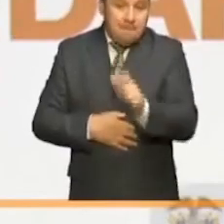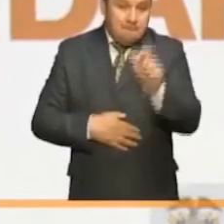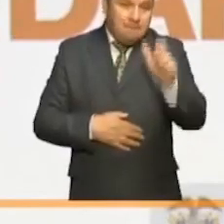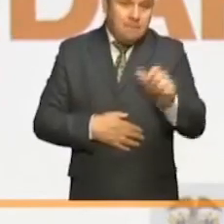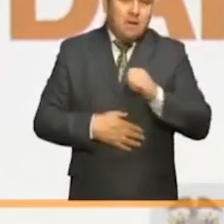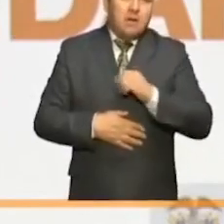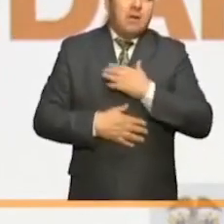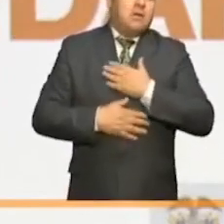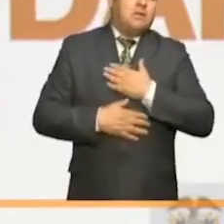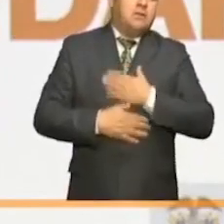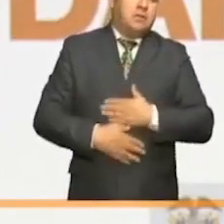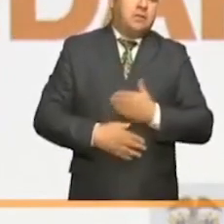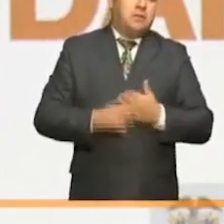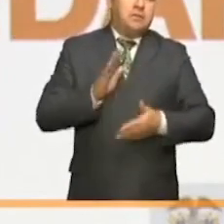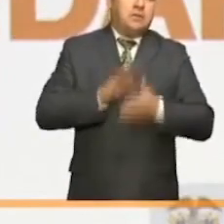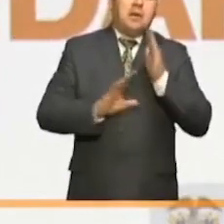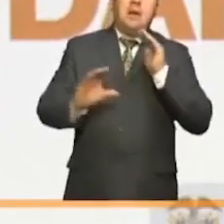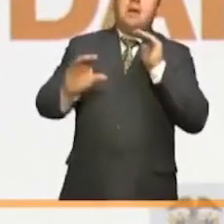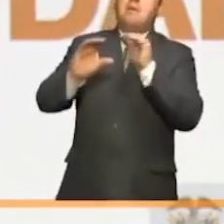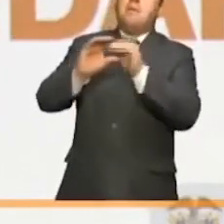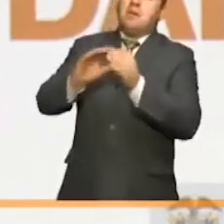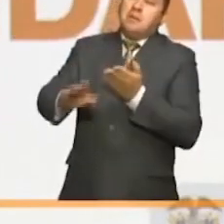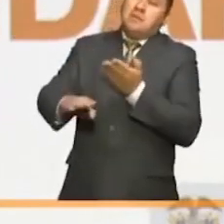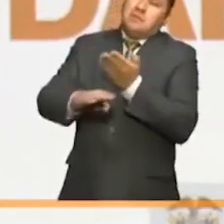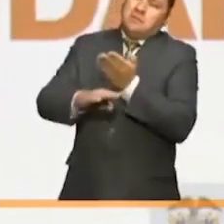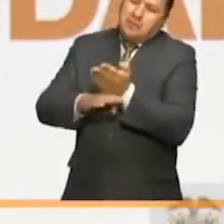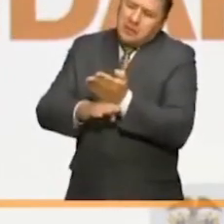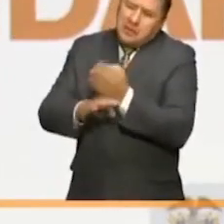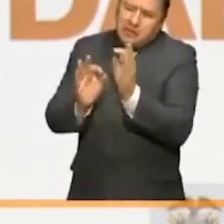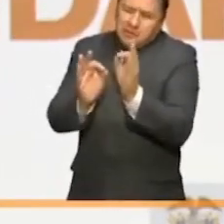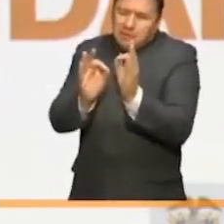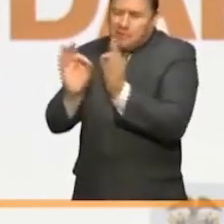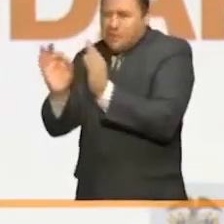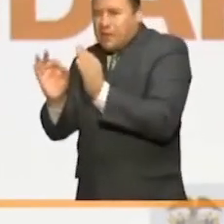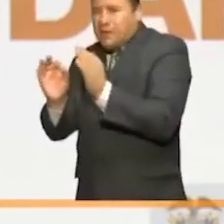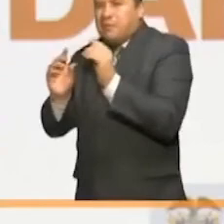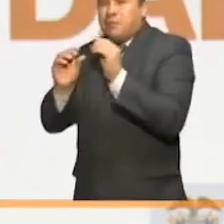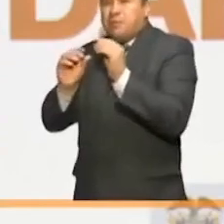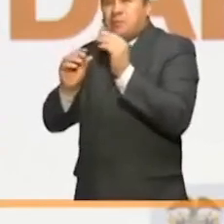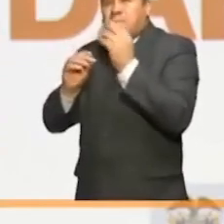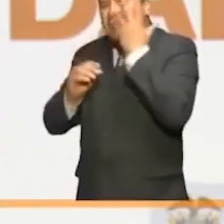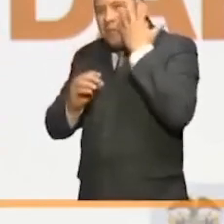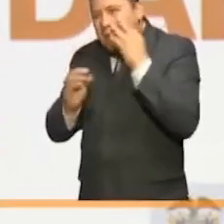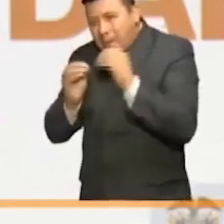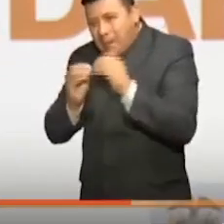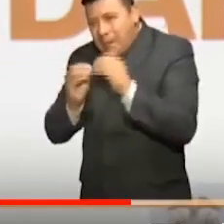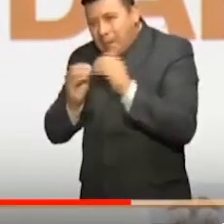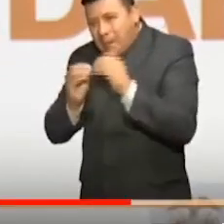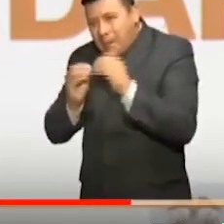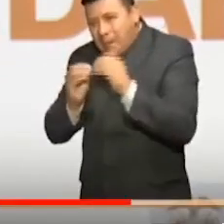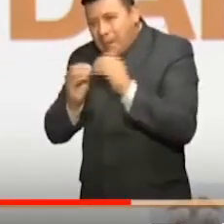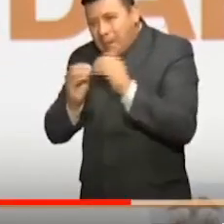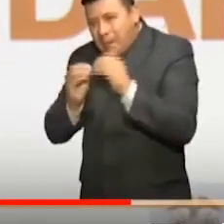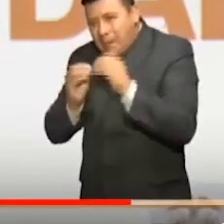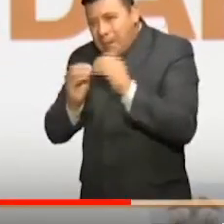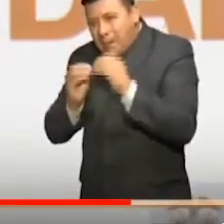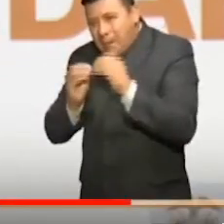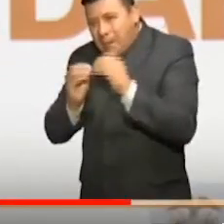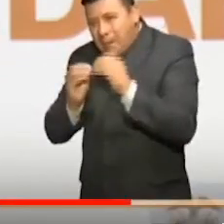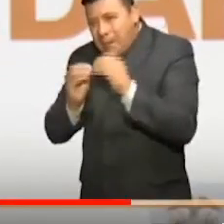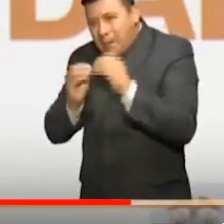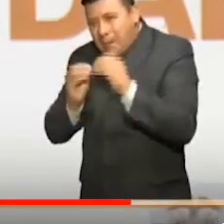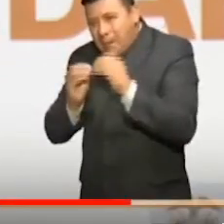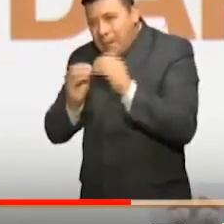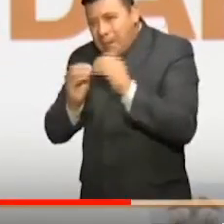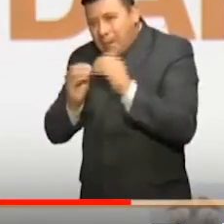tendrán la tranquilidad de que pueden ir a sus bancos a solicitarles un re diferimiento un alivio y esos alivios se daran los